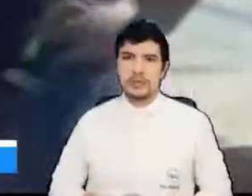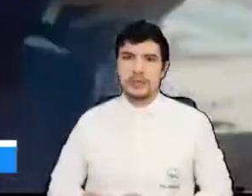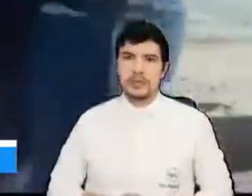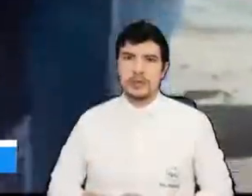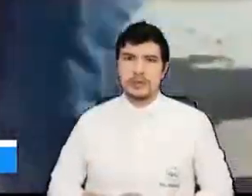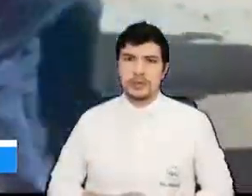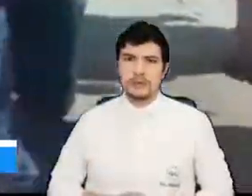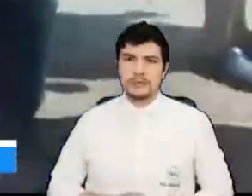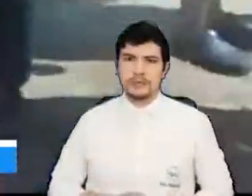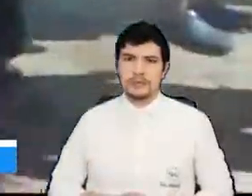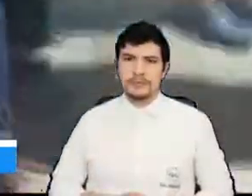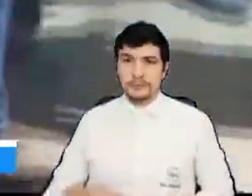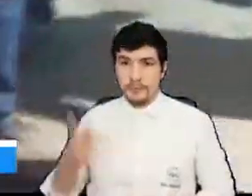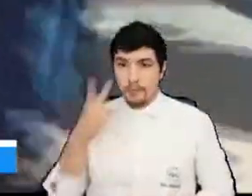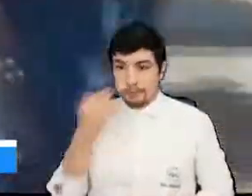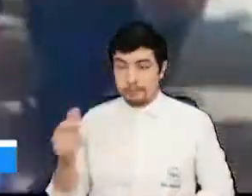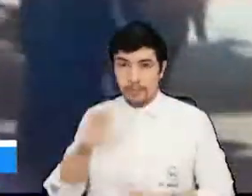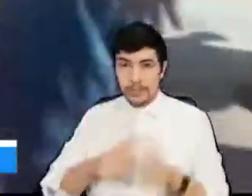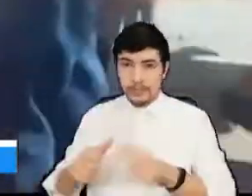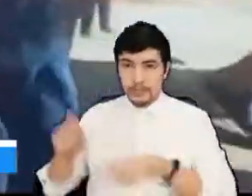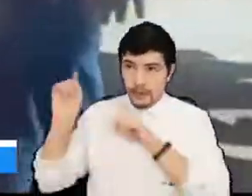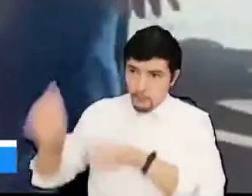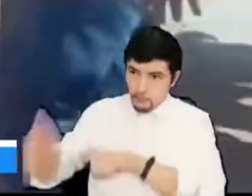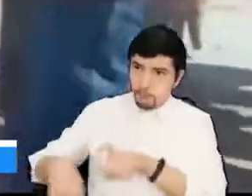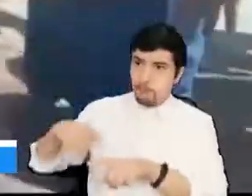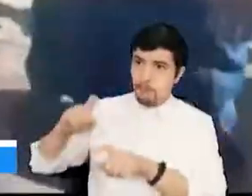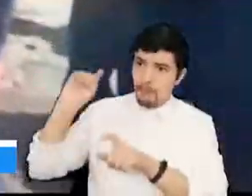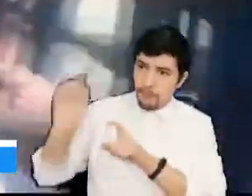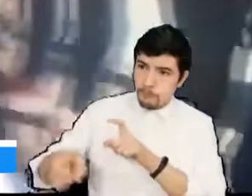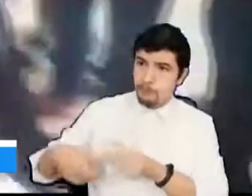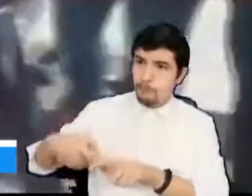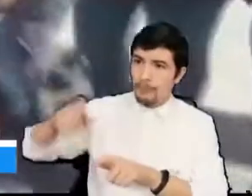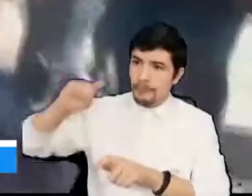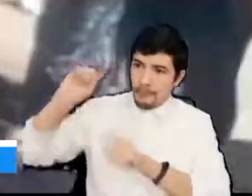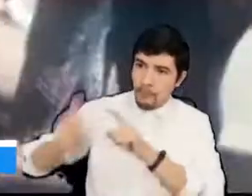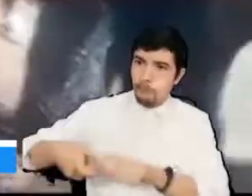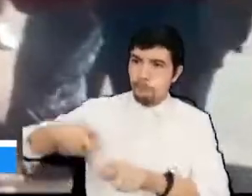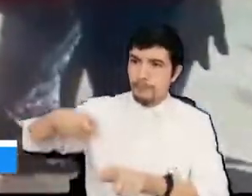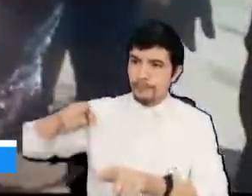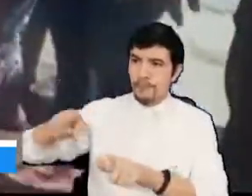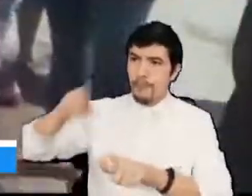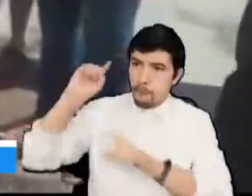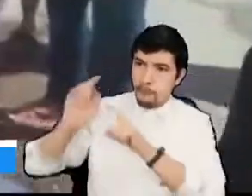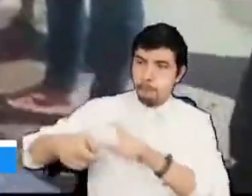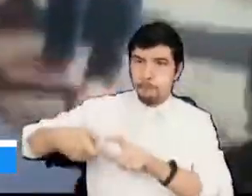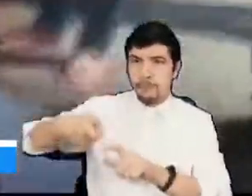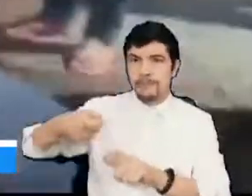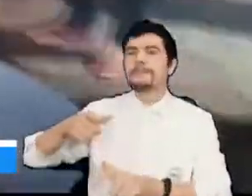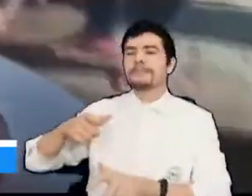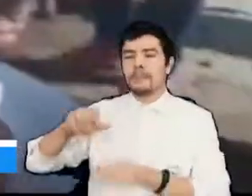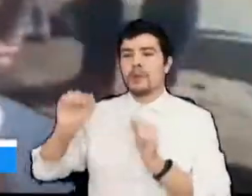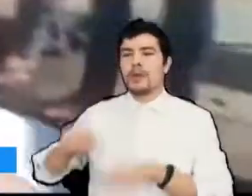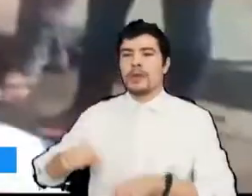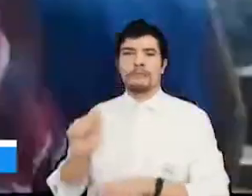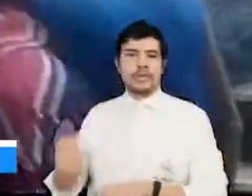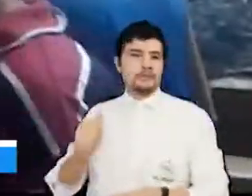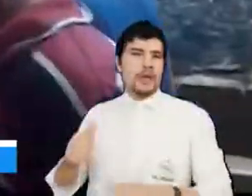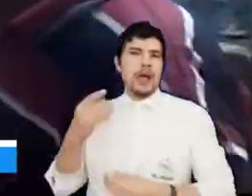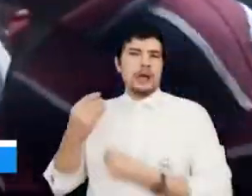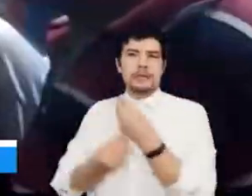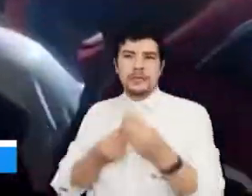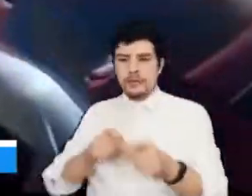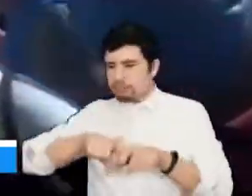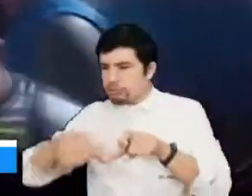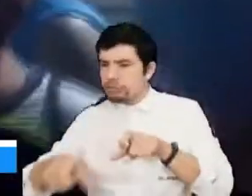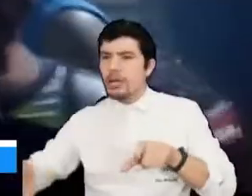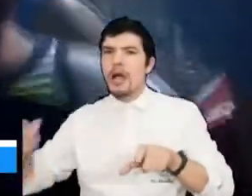Con picas y palas cavaron para hacer su propia conexión que les garantice el suministro de agua a todos los habitantes del barrio. Que vengan y